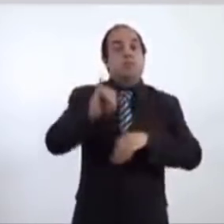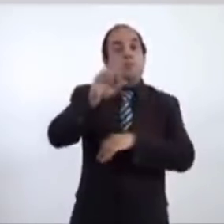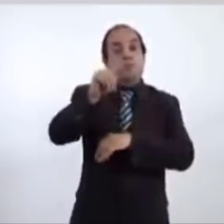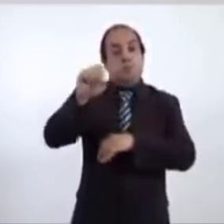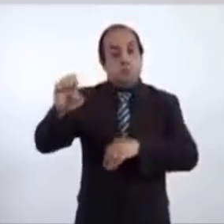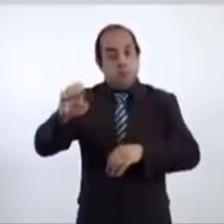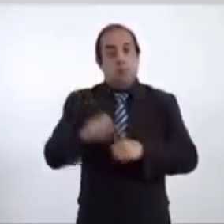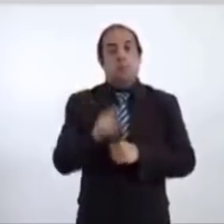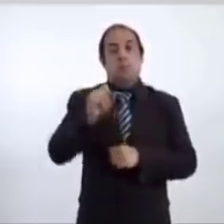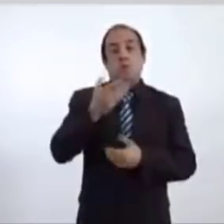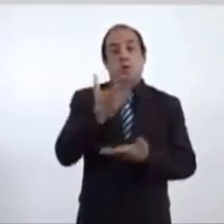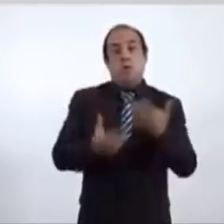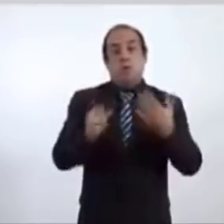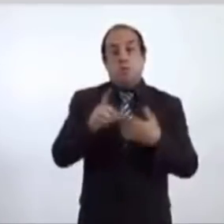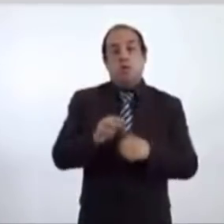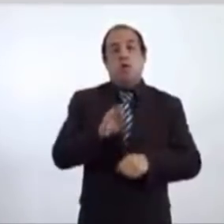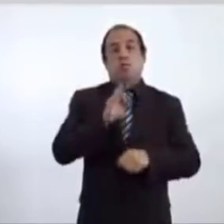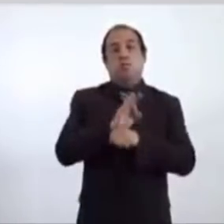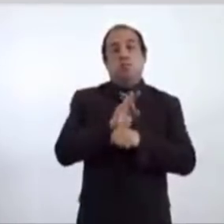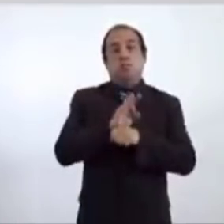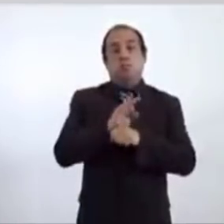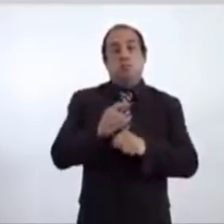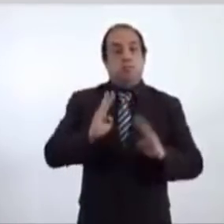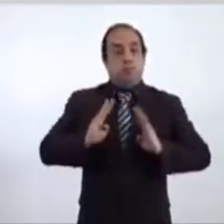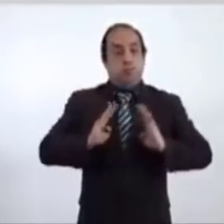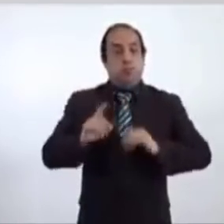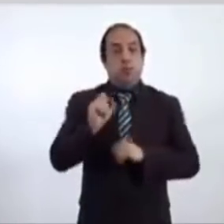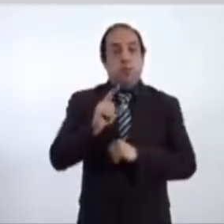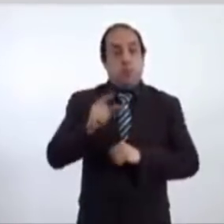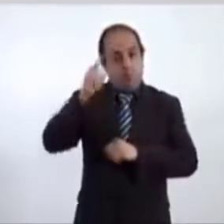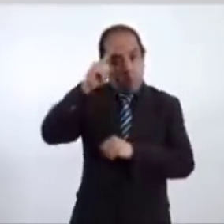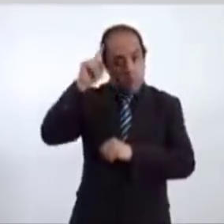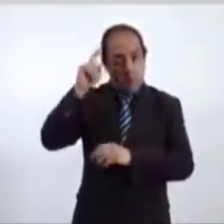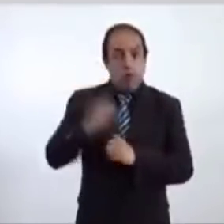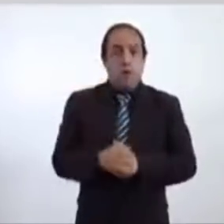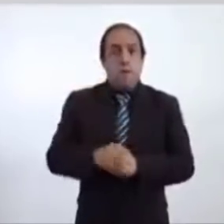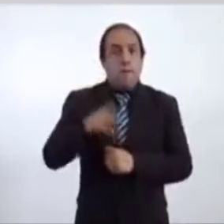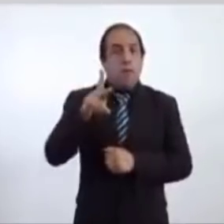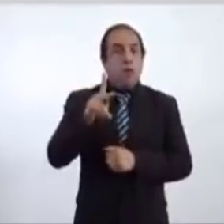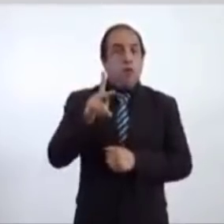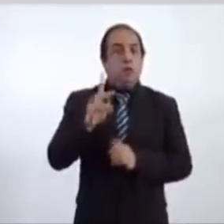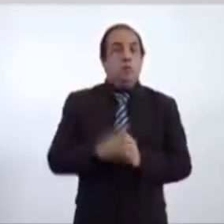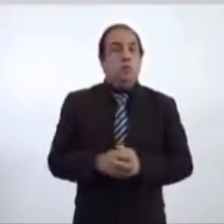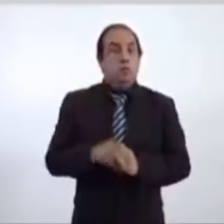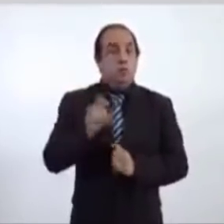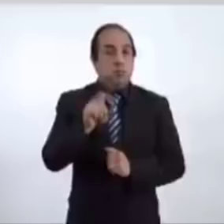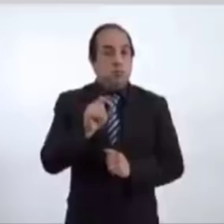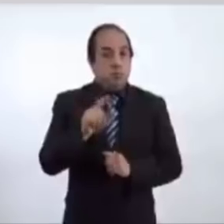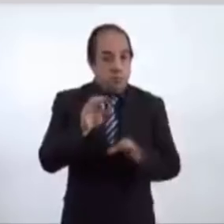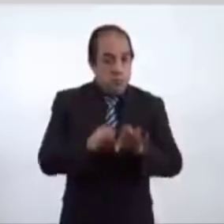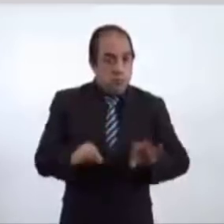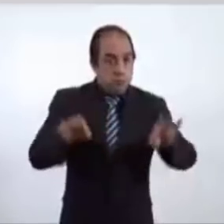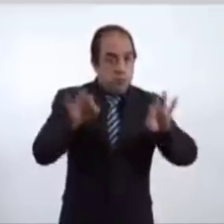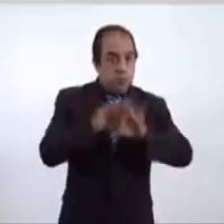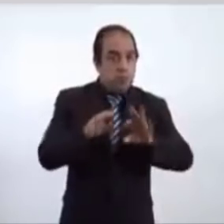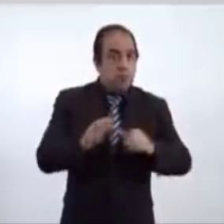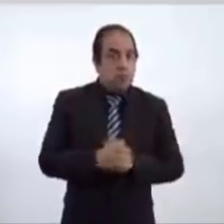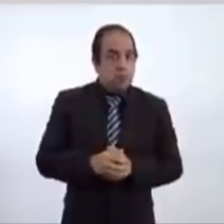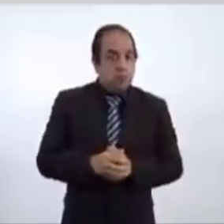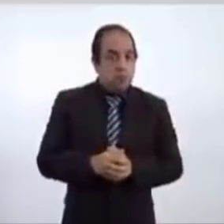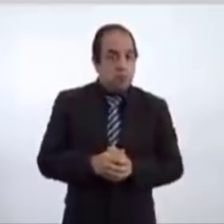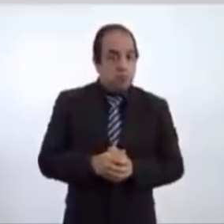y hoy la Defensa, que también nos está apoyando, y por supuesto la Marina. Pero una parte muy importante ha recaído